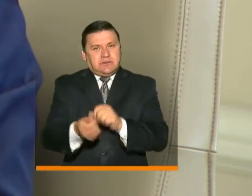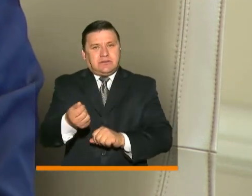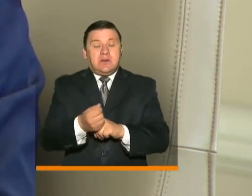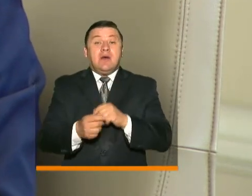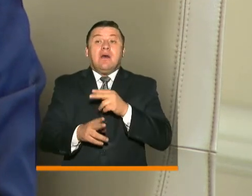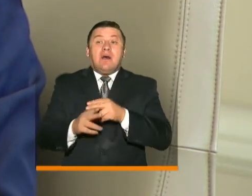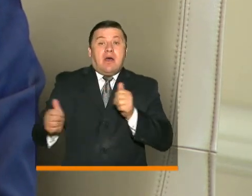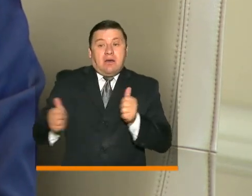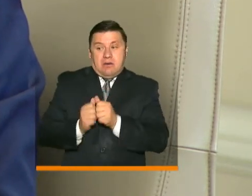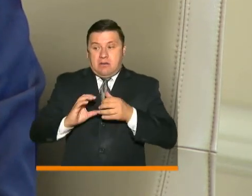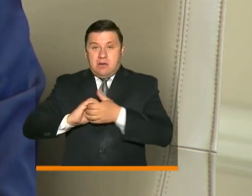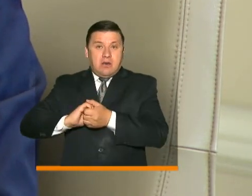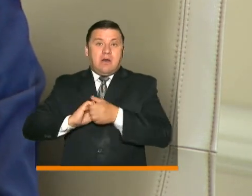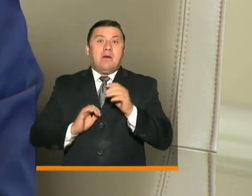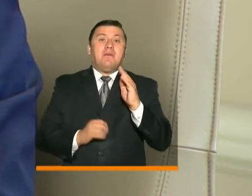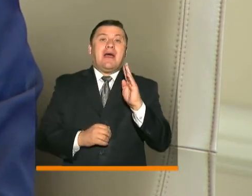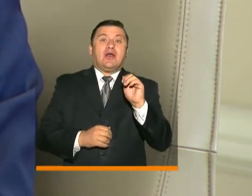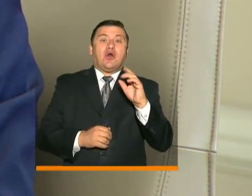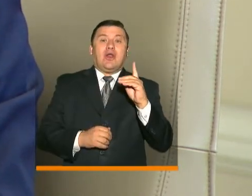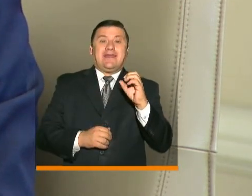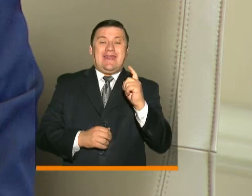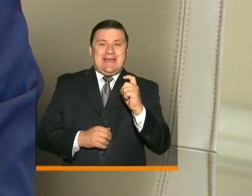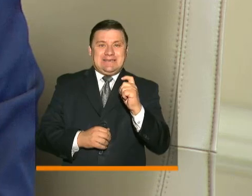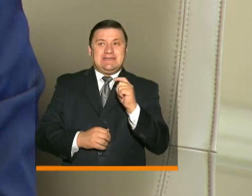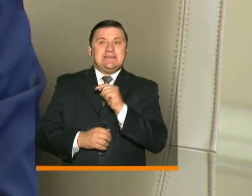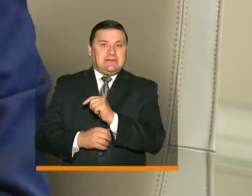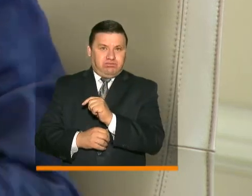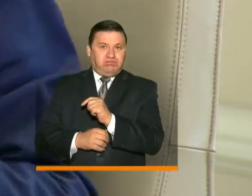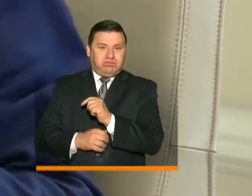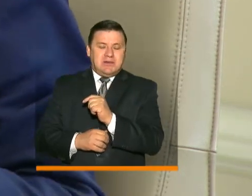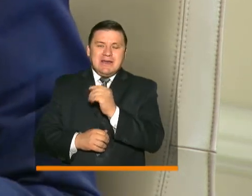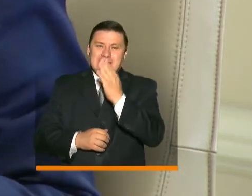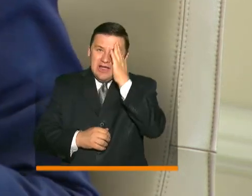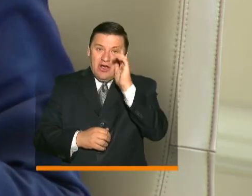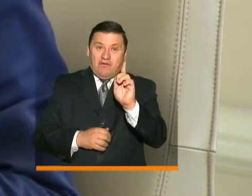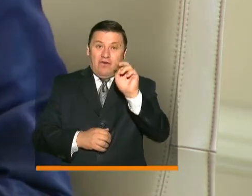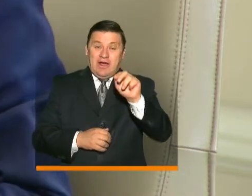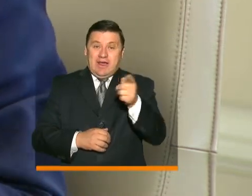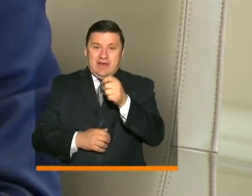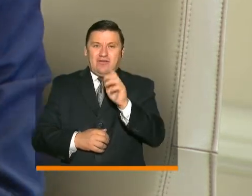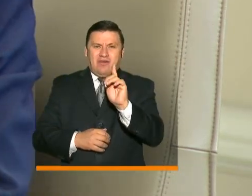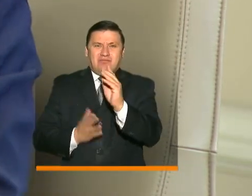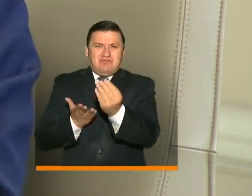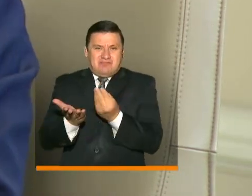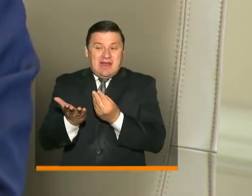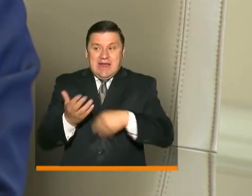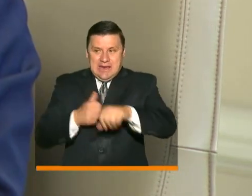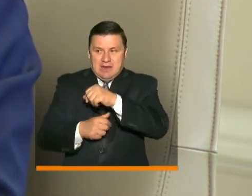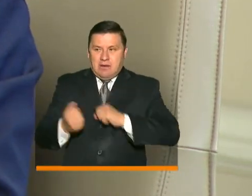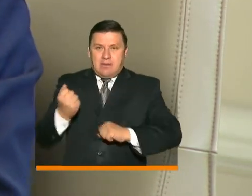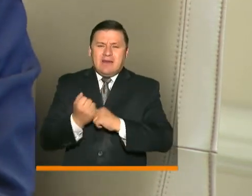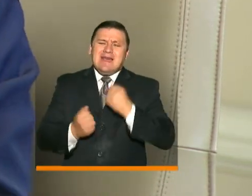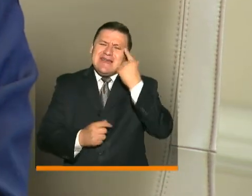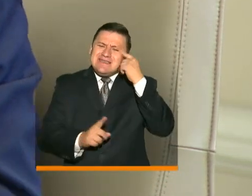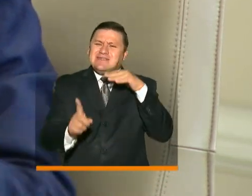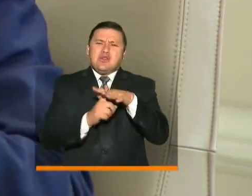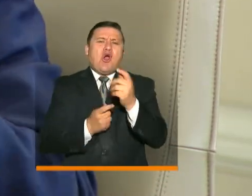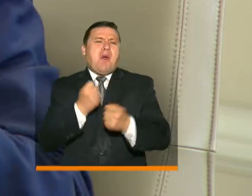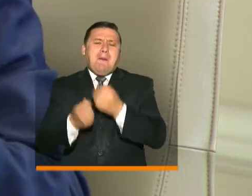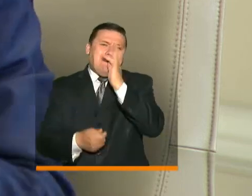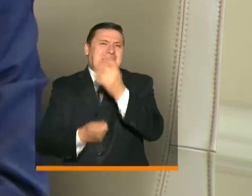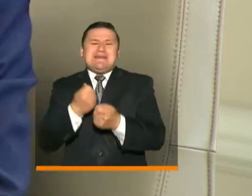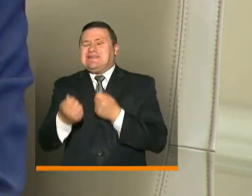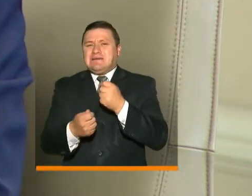de Bancoldex y con las garantías del Fondo Nacional de Garantías. Sabemos también que hay un sector que ha estado afectado, que es el sector del comercio